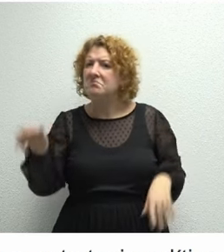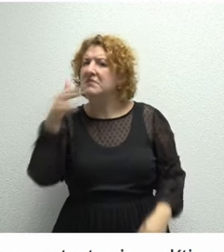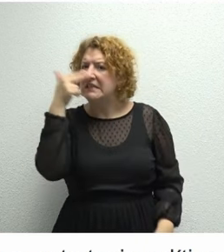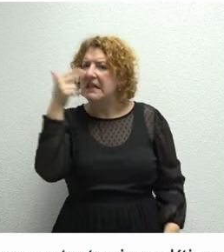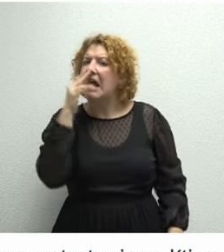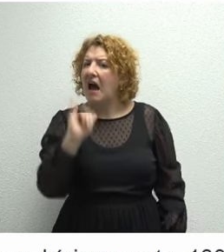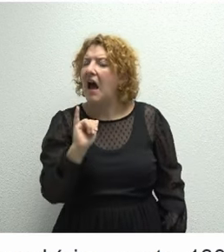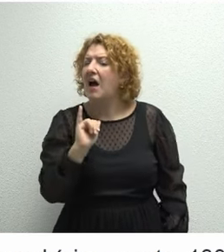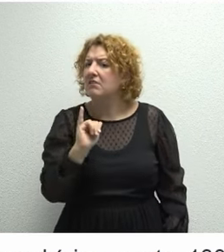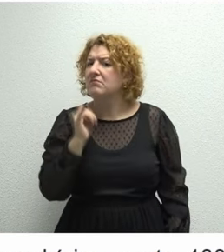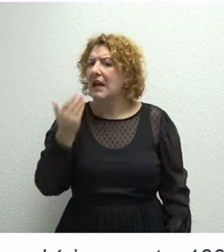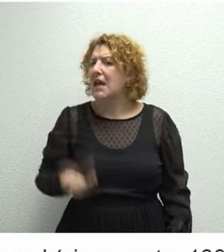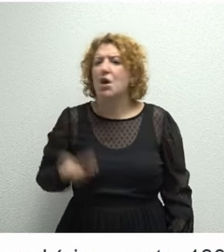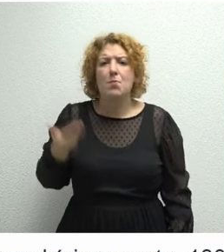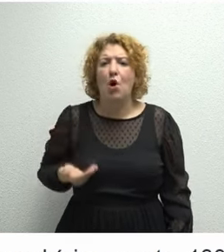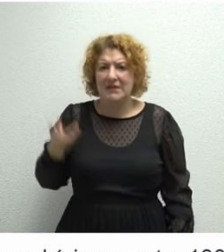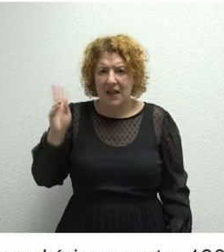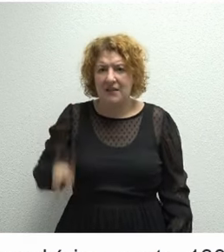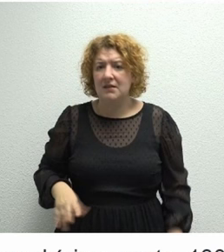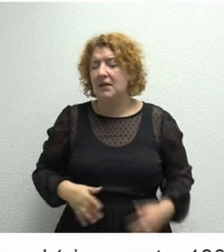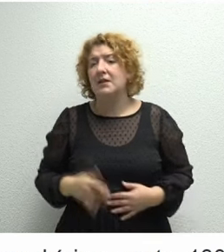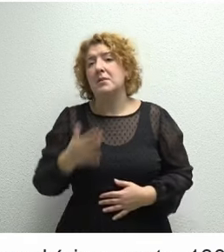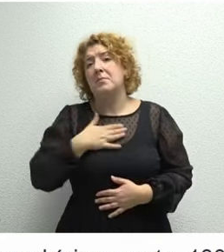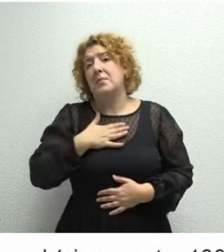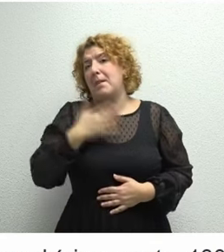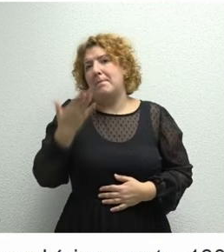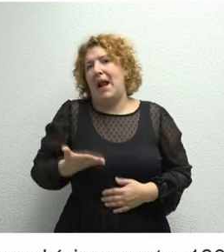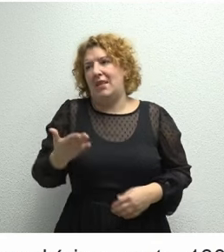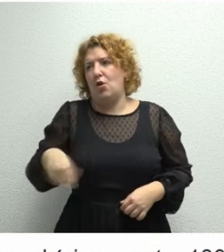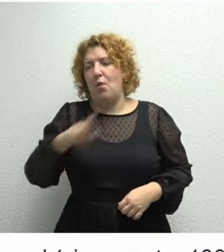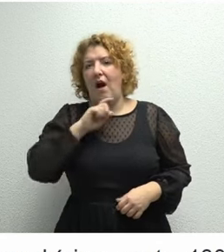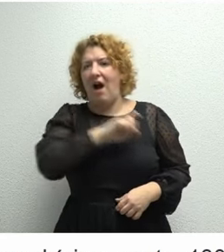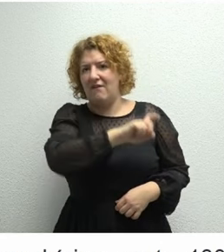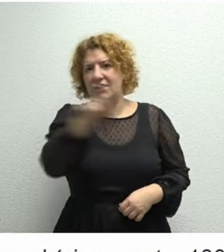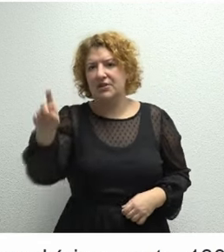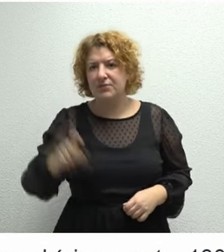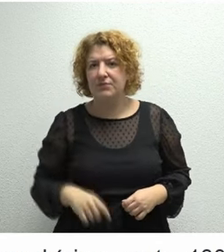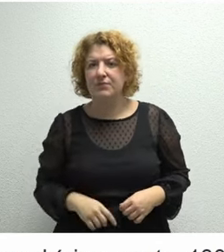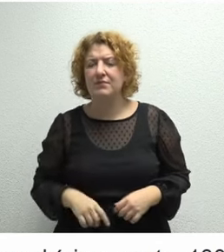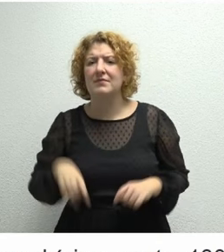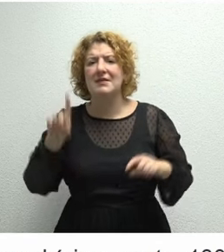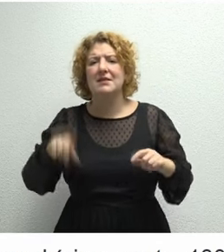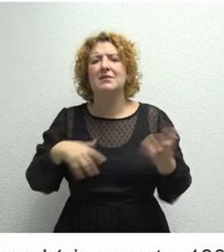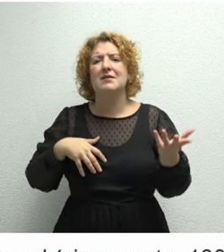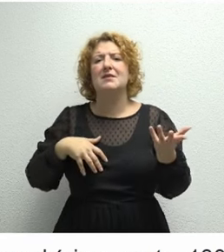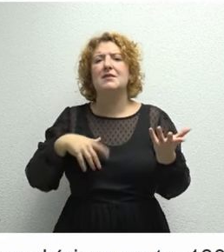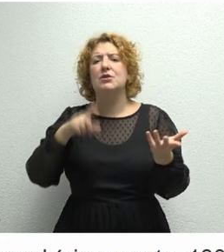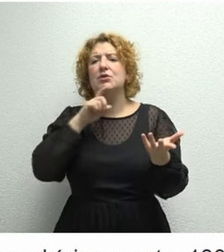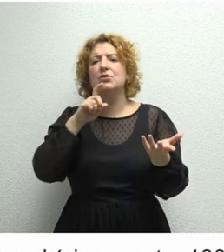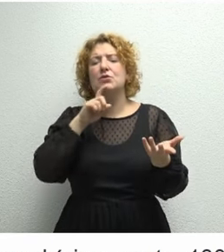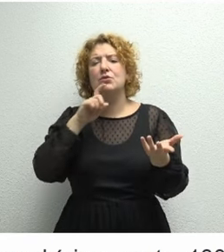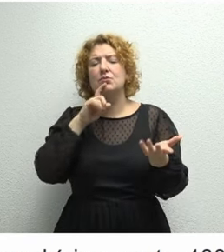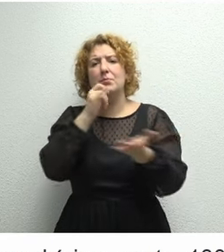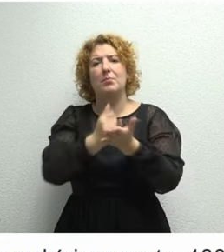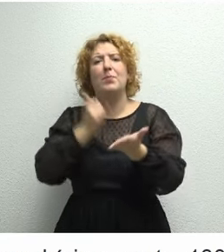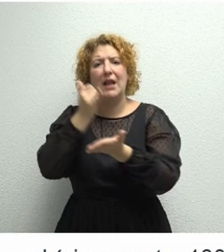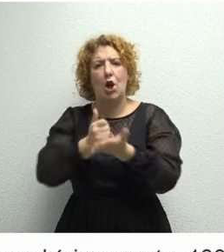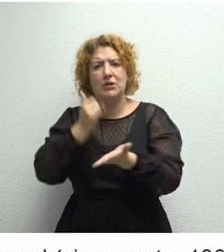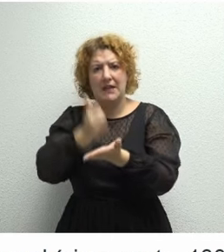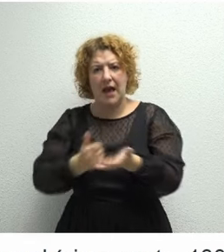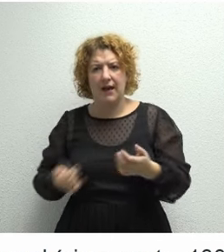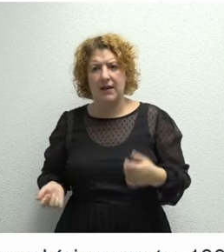esto importa y y Bueno me parece como super importante no y es un poco el impacto que que ha generado el pilotaje